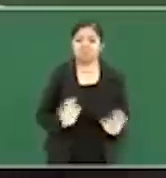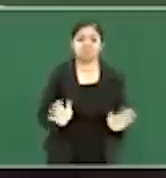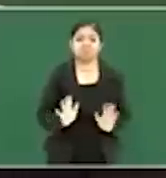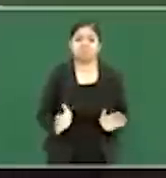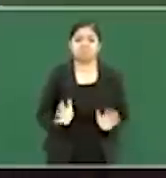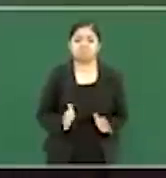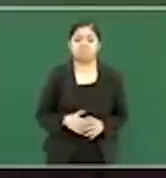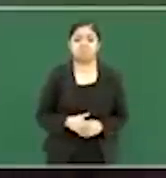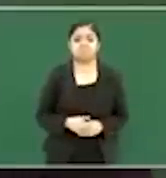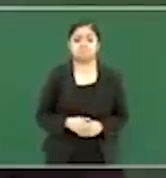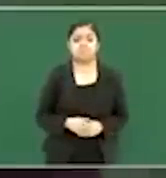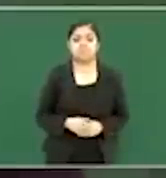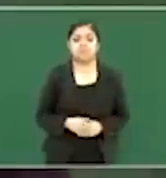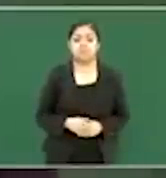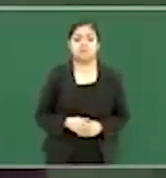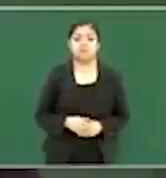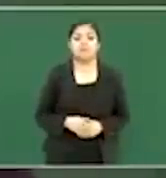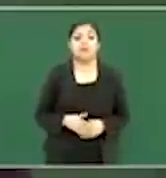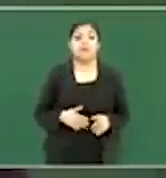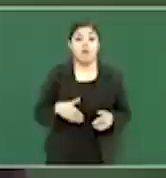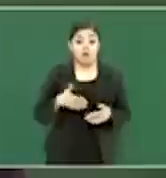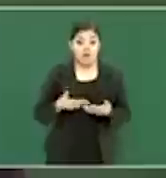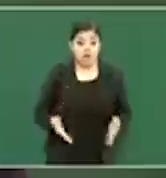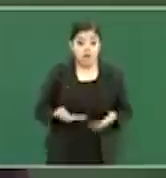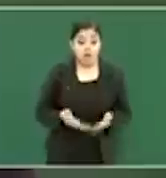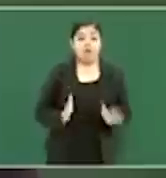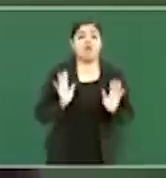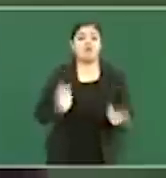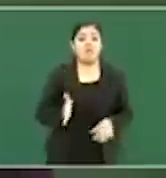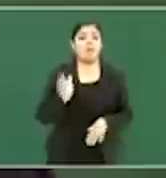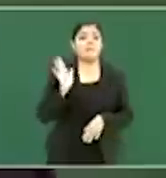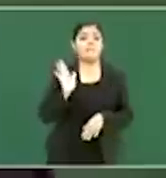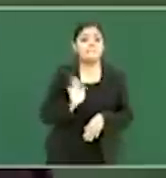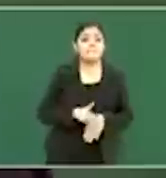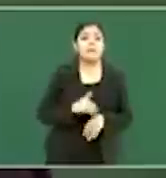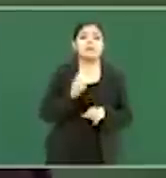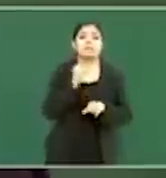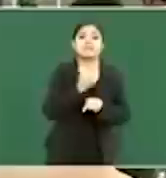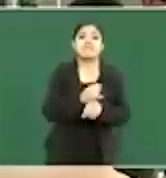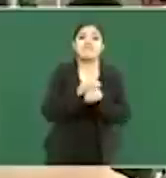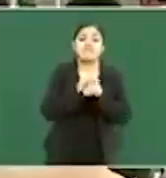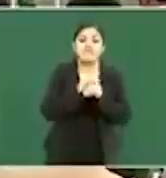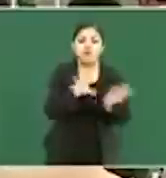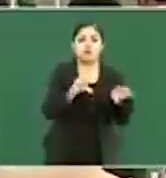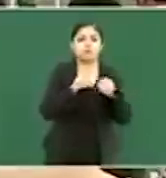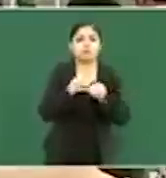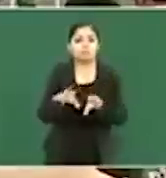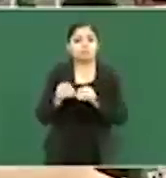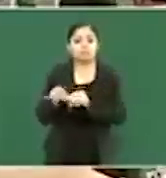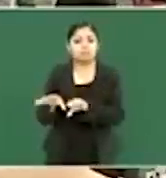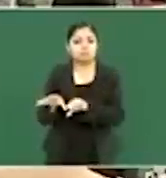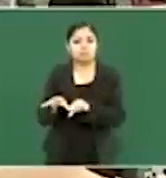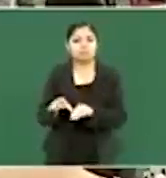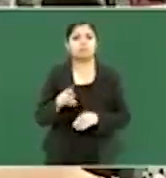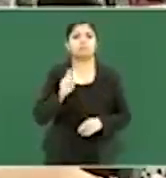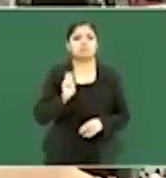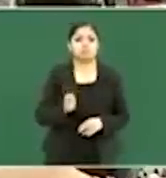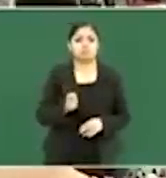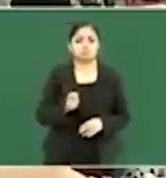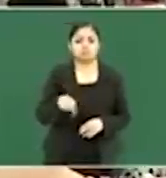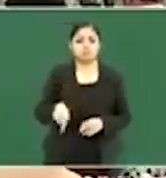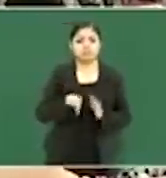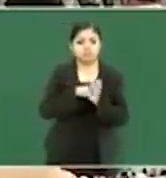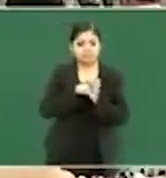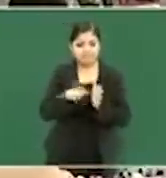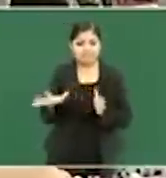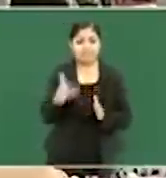Ahora hay más información. La prensa y los medios convencionales